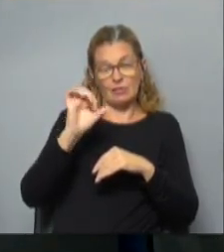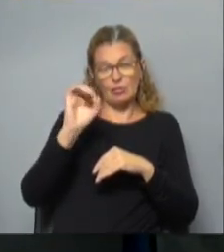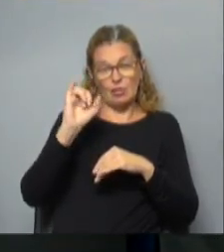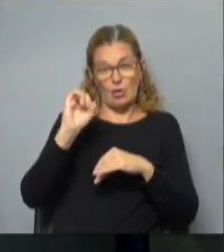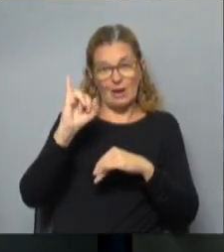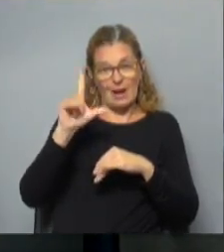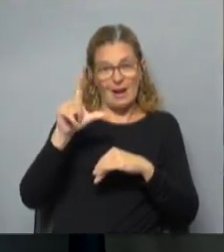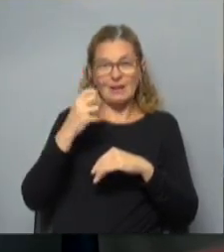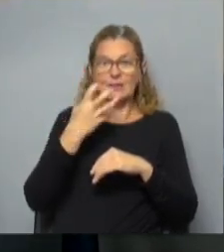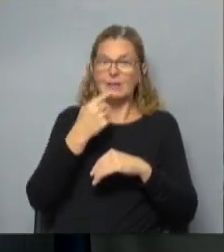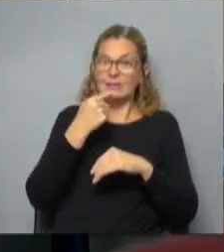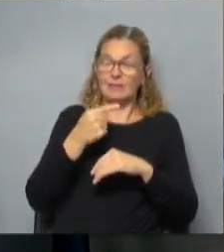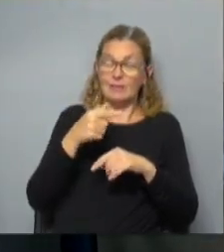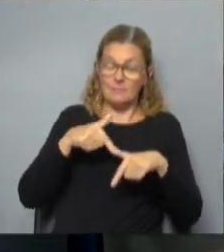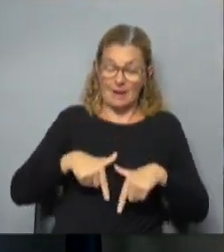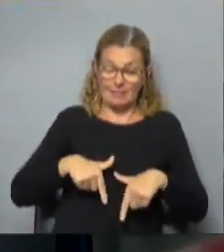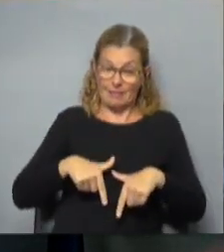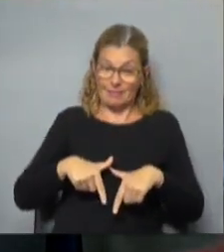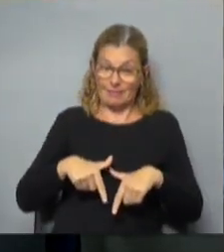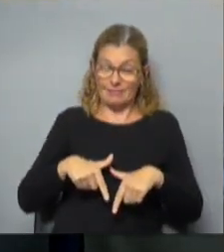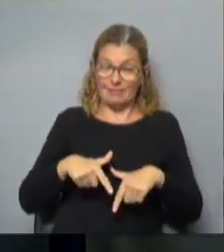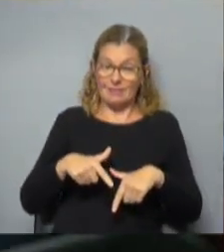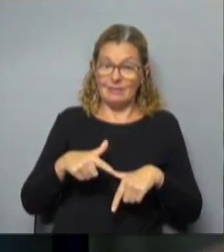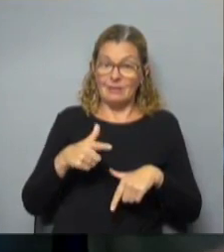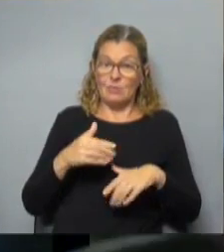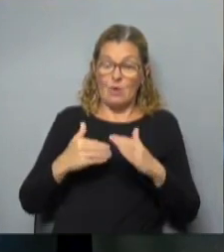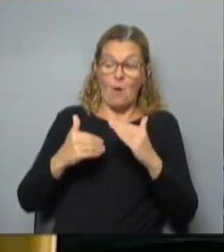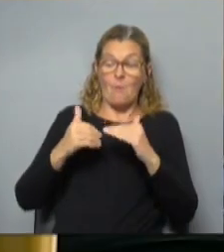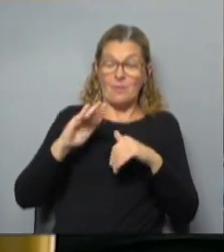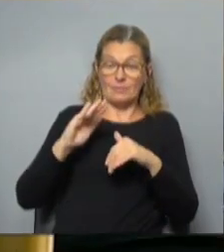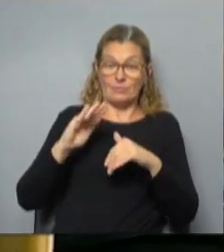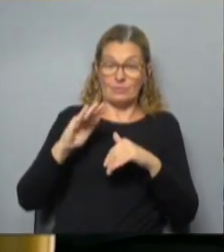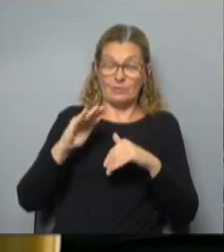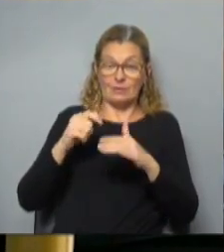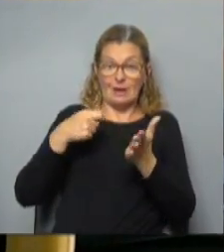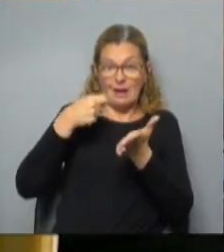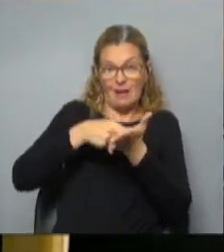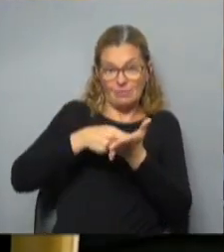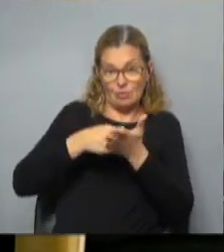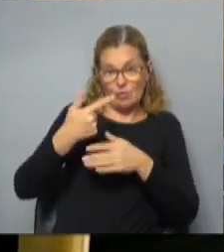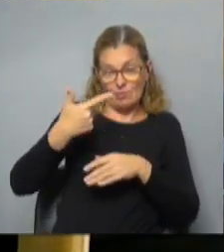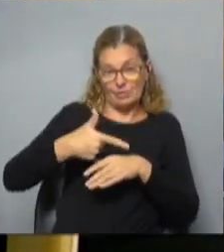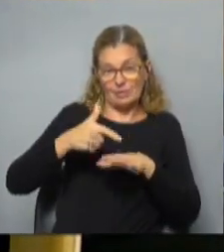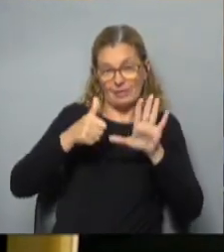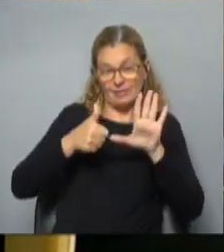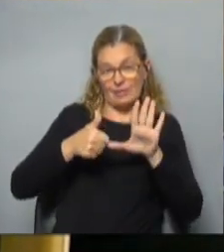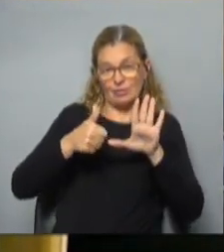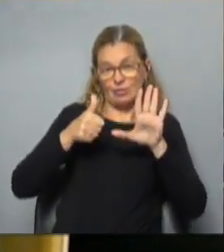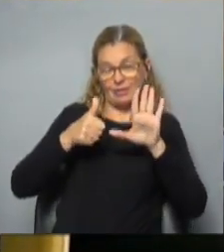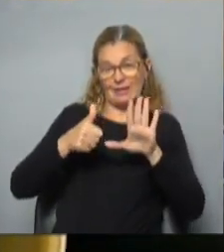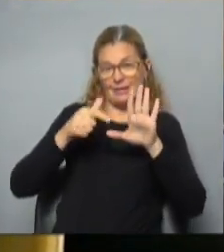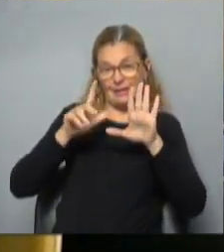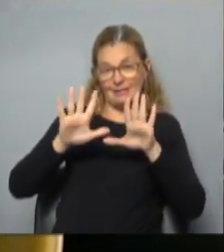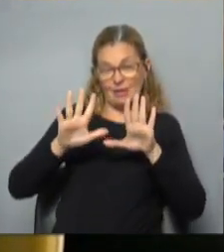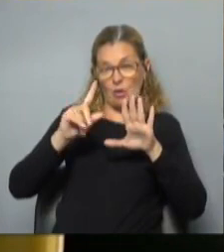significa para la intendencia un aumento en el gasto del combustible de seiscientos sesenta y